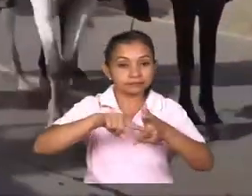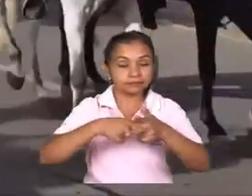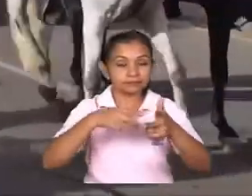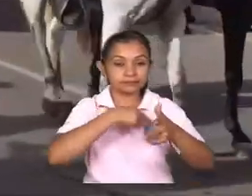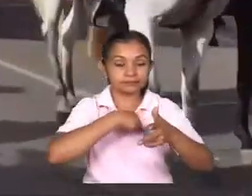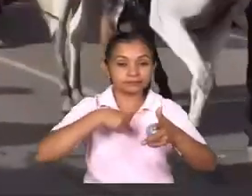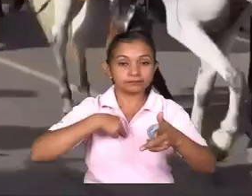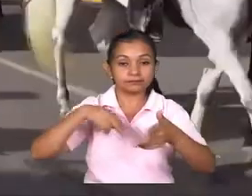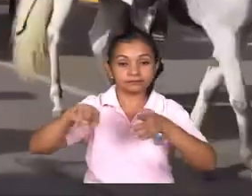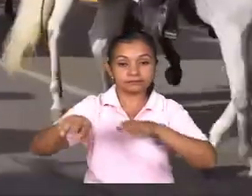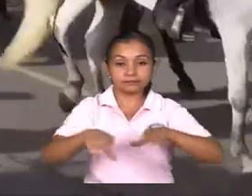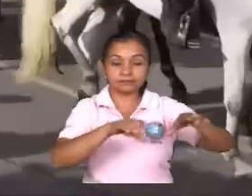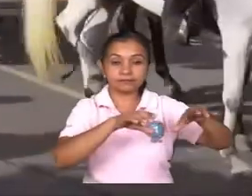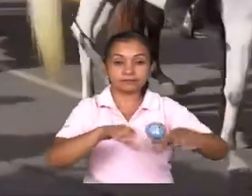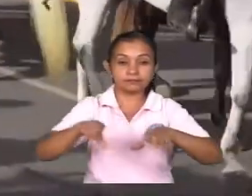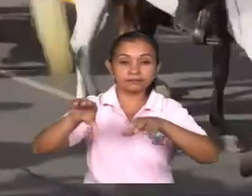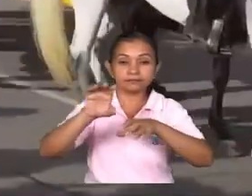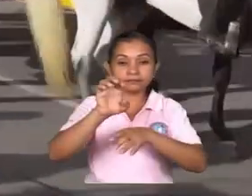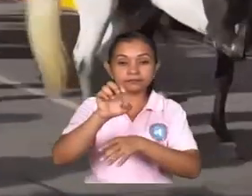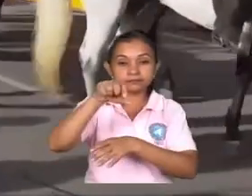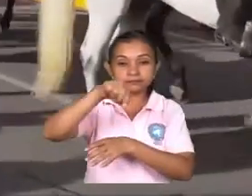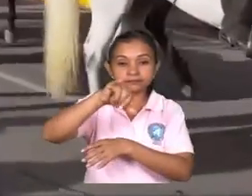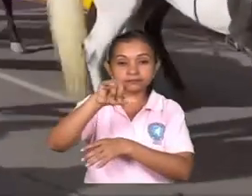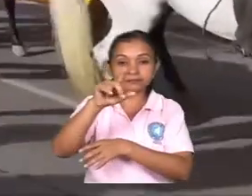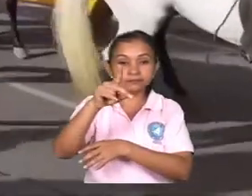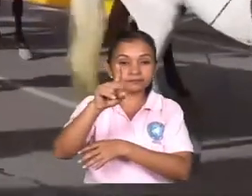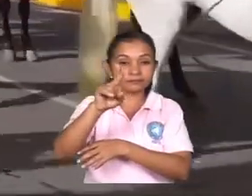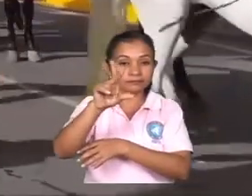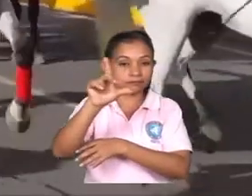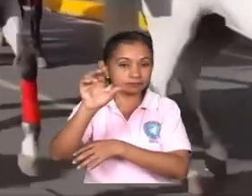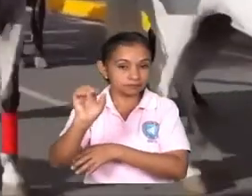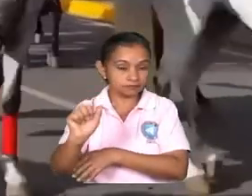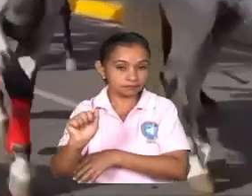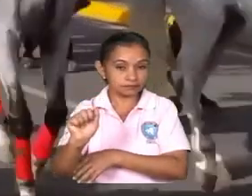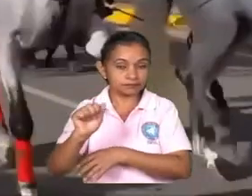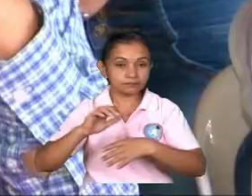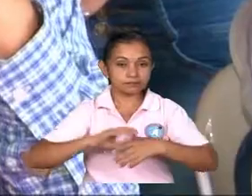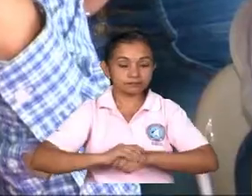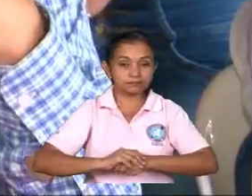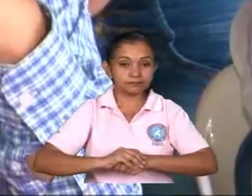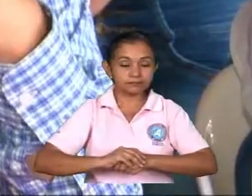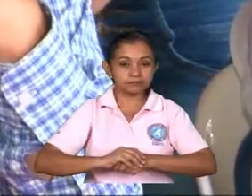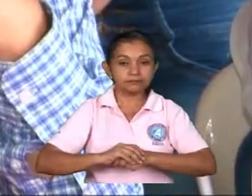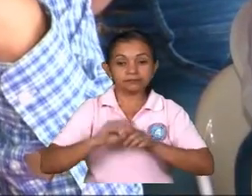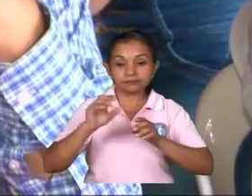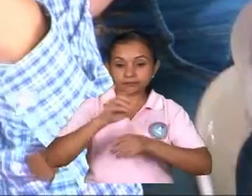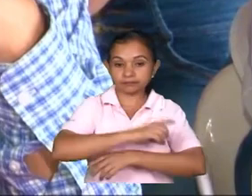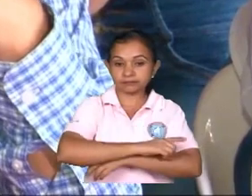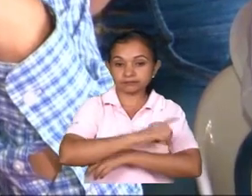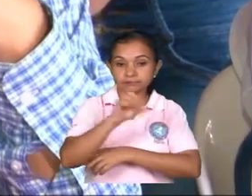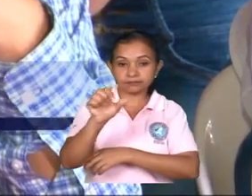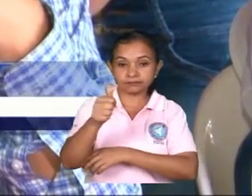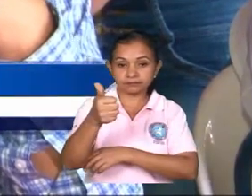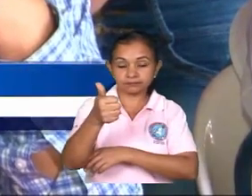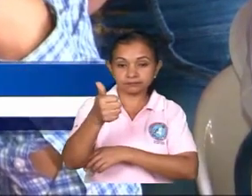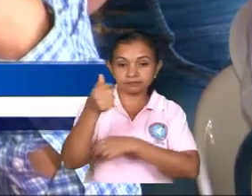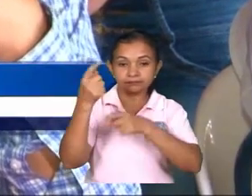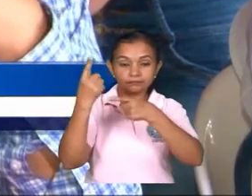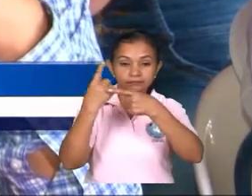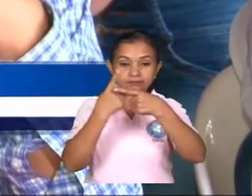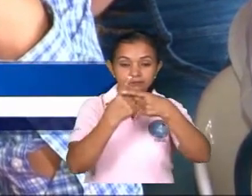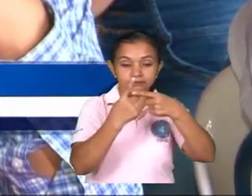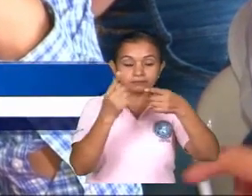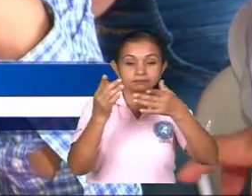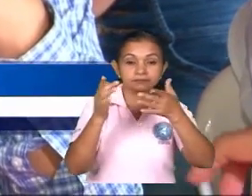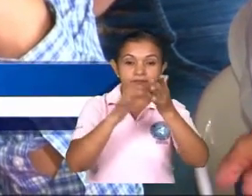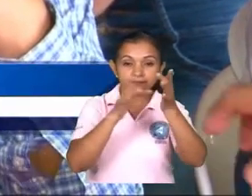fiestas patronales de este municipio en honor a su santo patrono, el señor de Esquipulas. El día 6 es la bajada del santo,